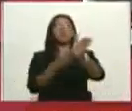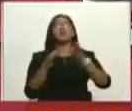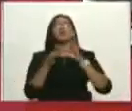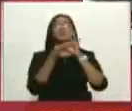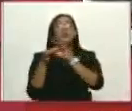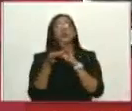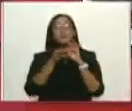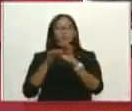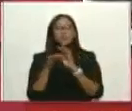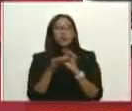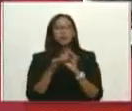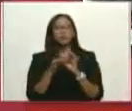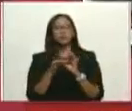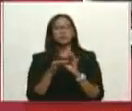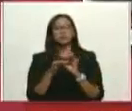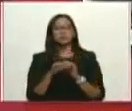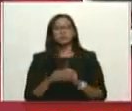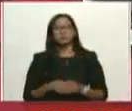unión